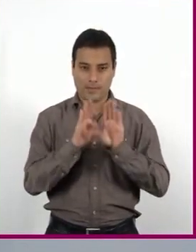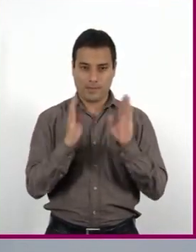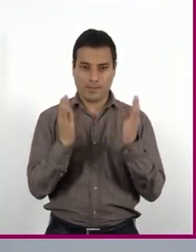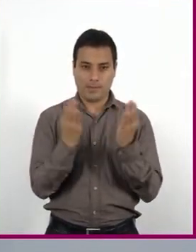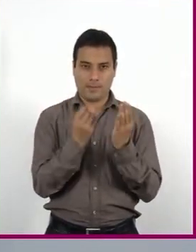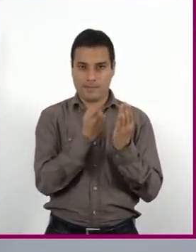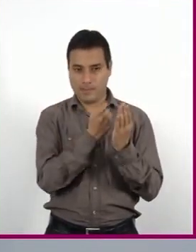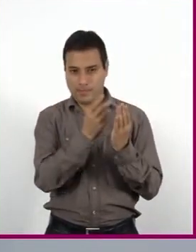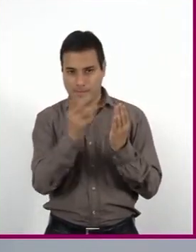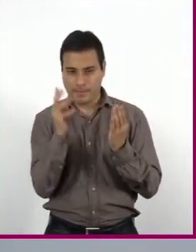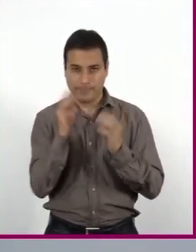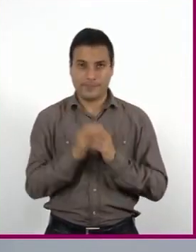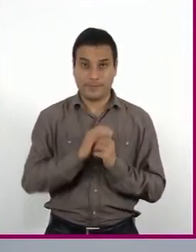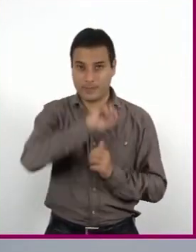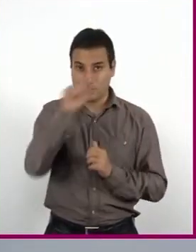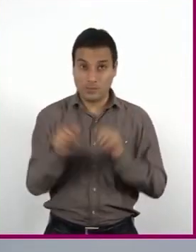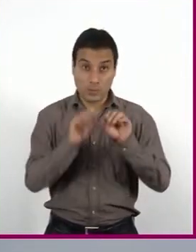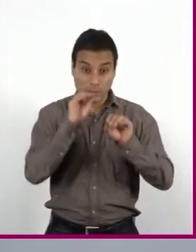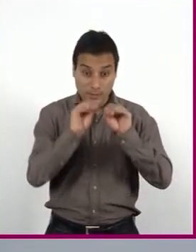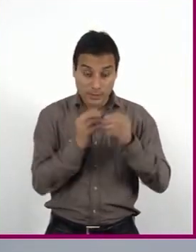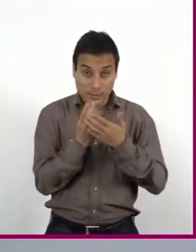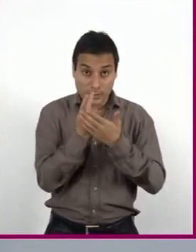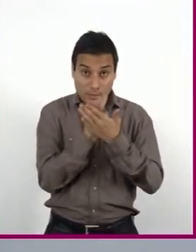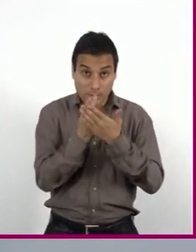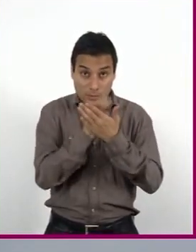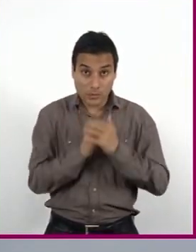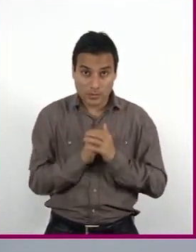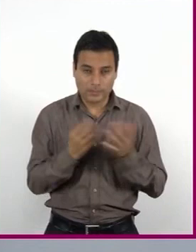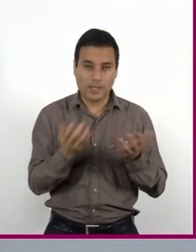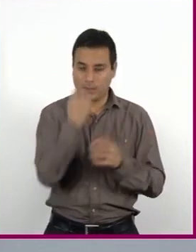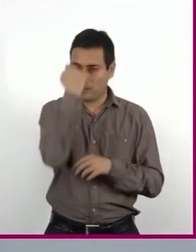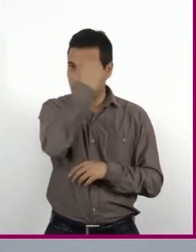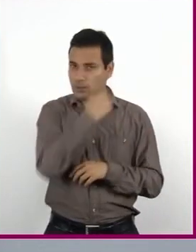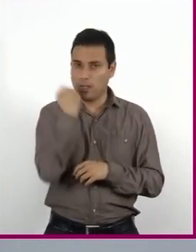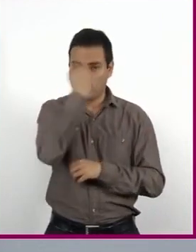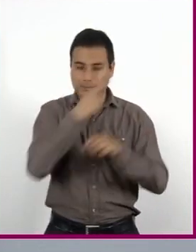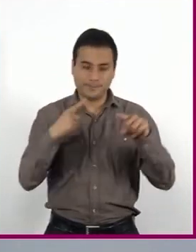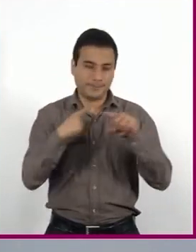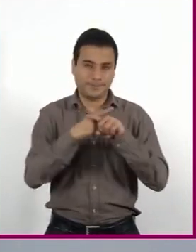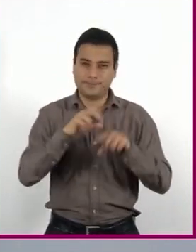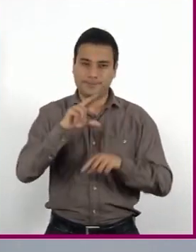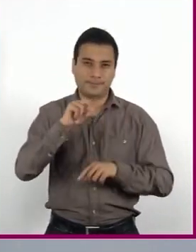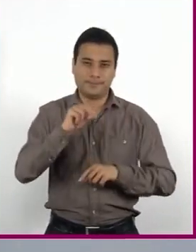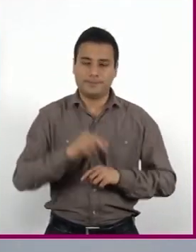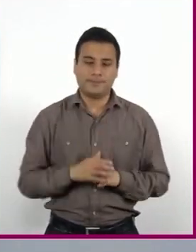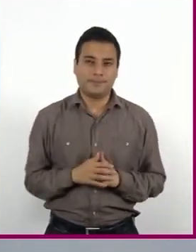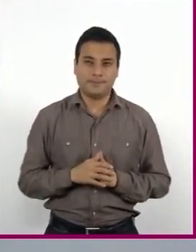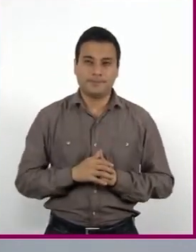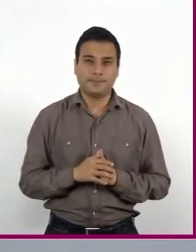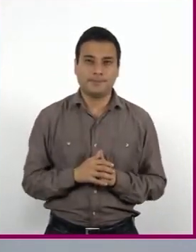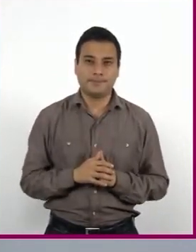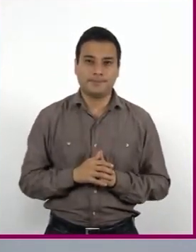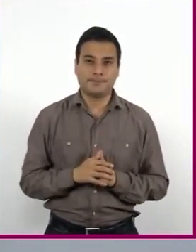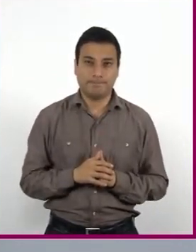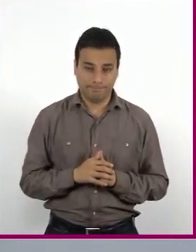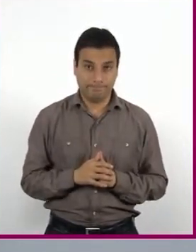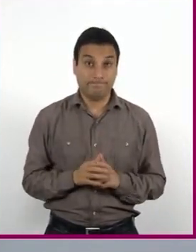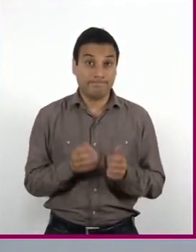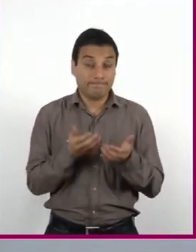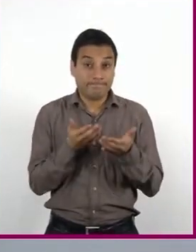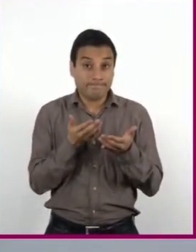manera, al armar el desarrollo plano, las caras no se superponen ni se dejan huecos.